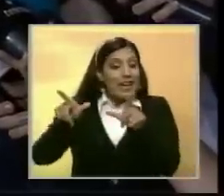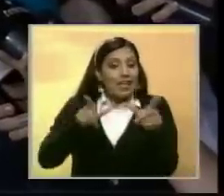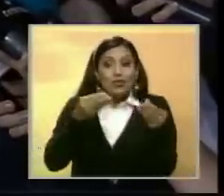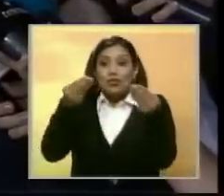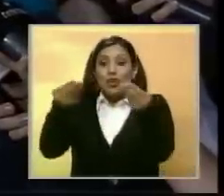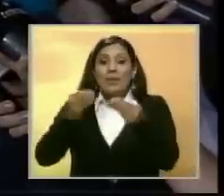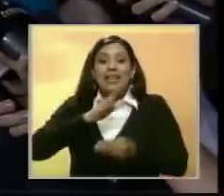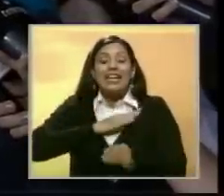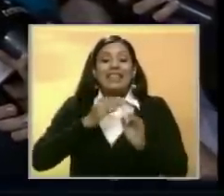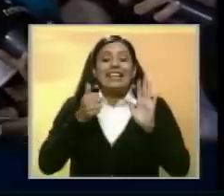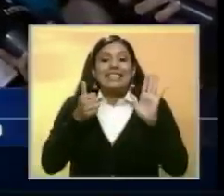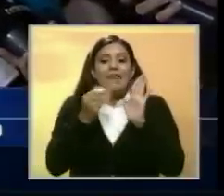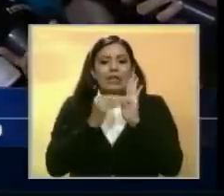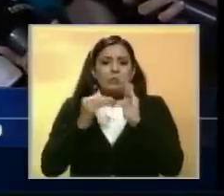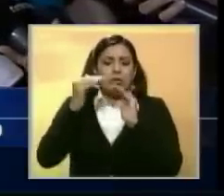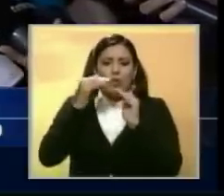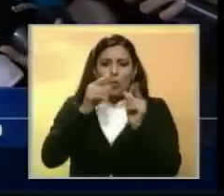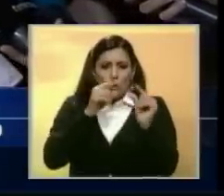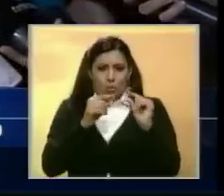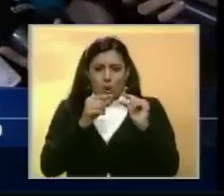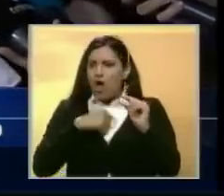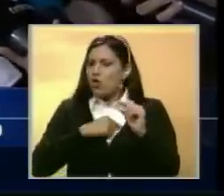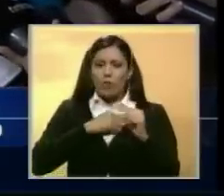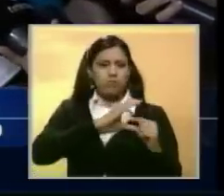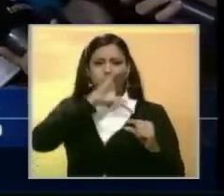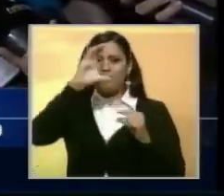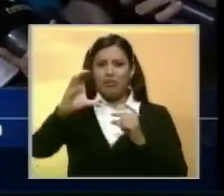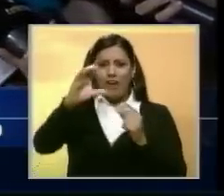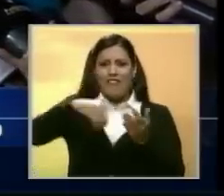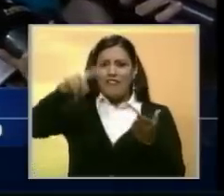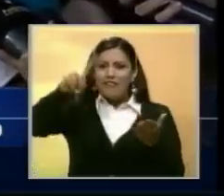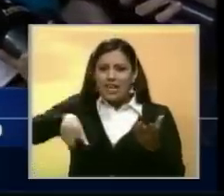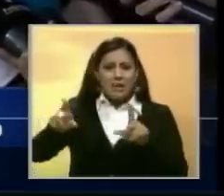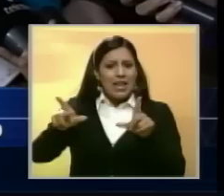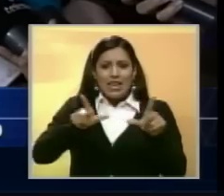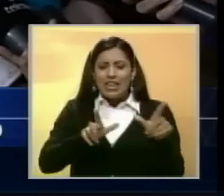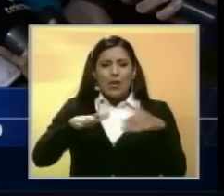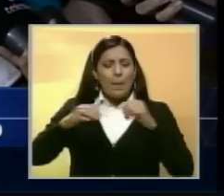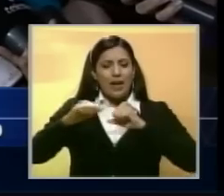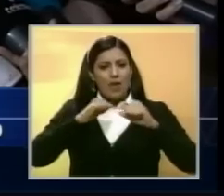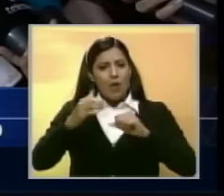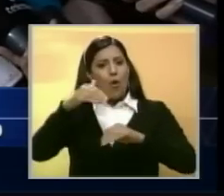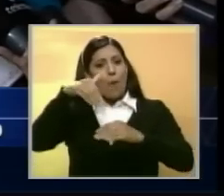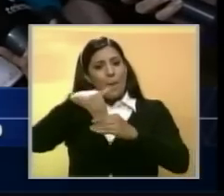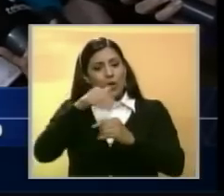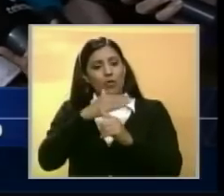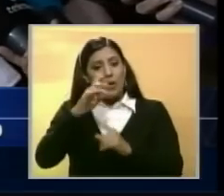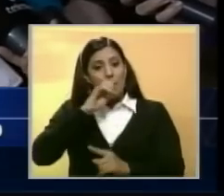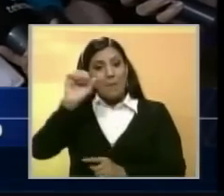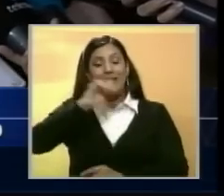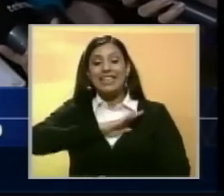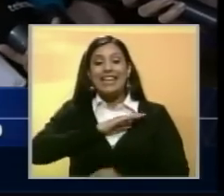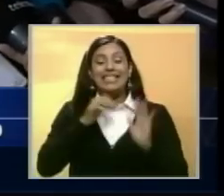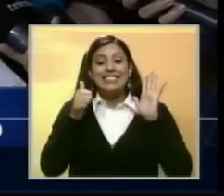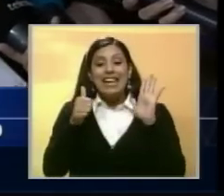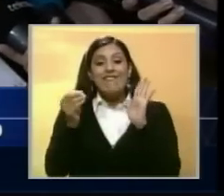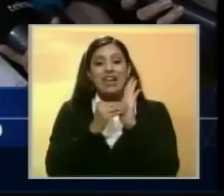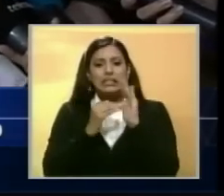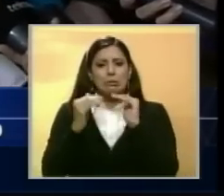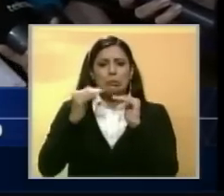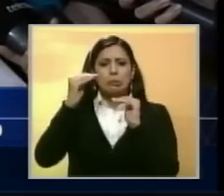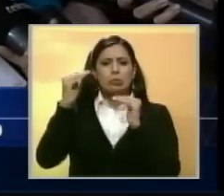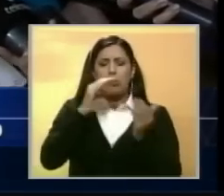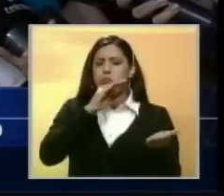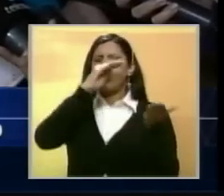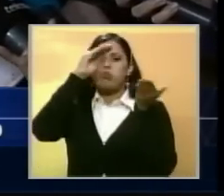tenemos 6 veces más firmas que las necesarias para activar el proceso revocatorio. Tenemos 6 veces más firmas